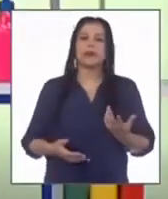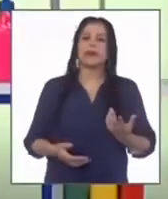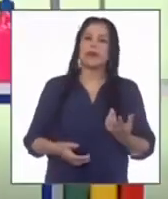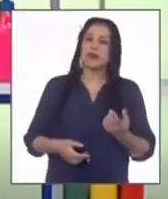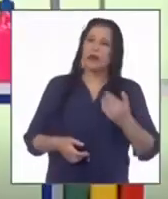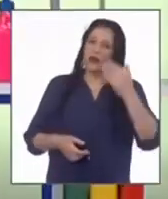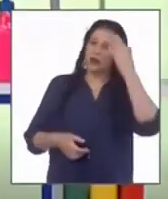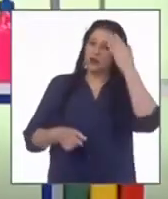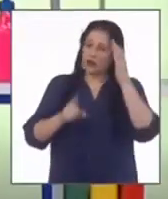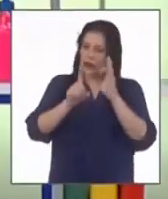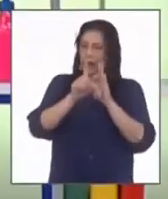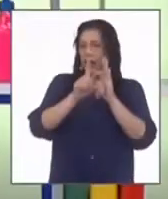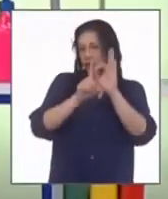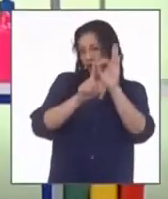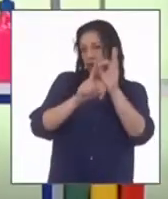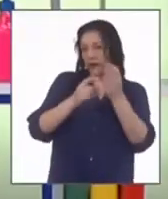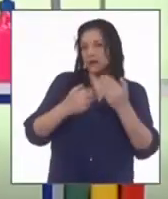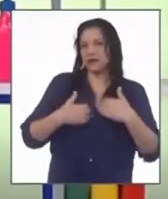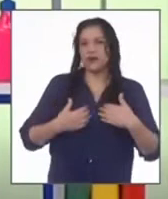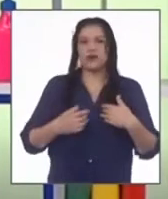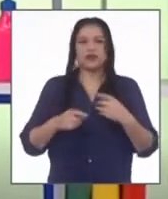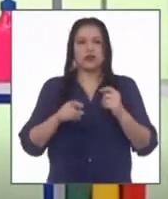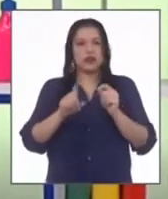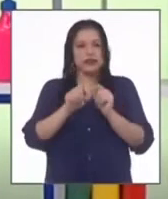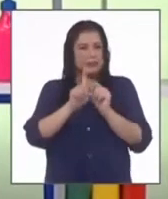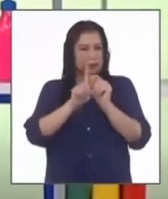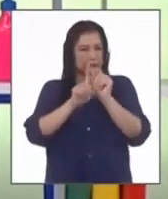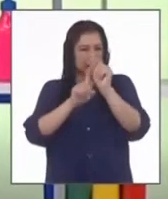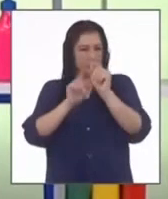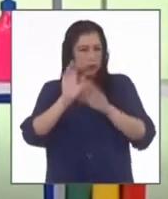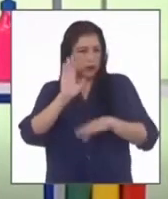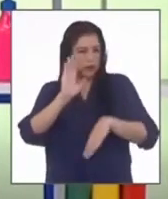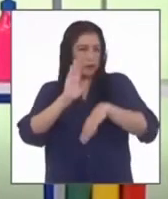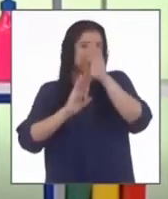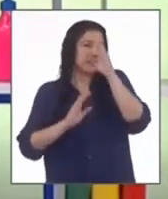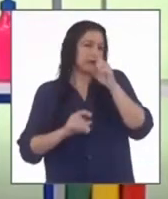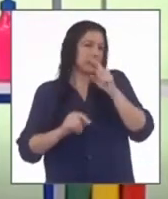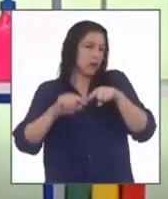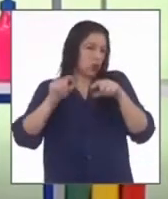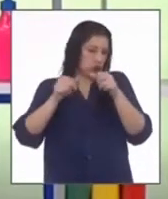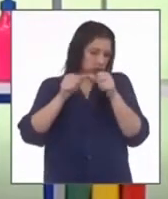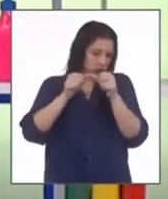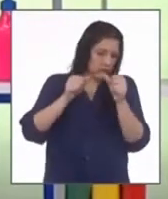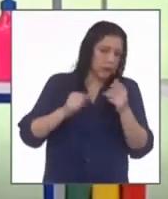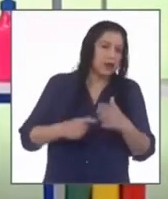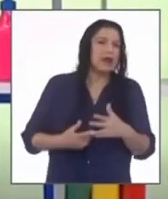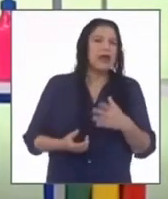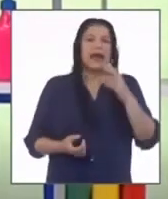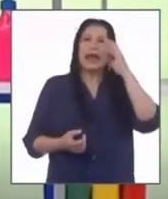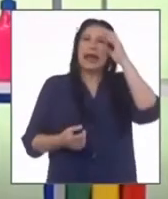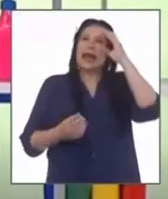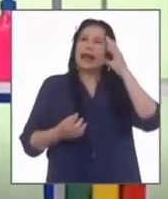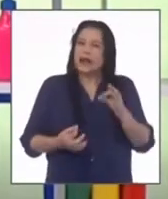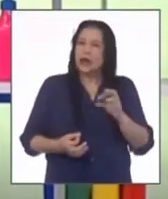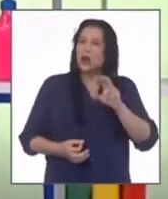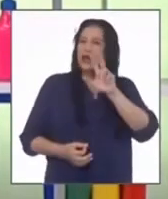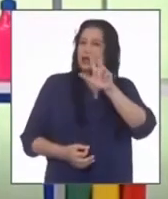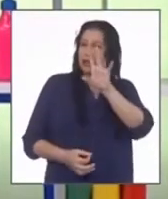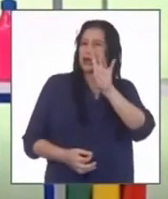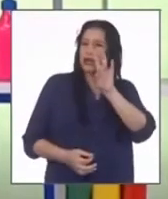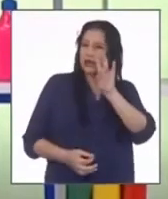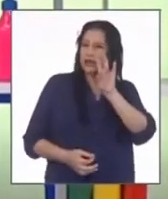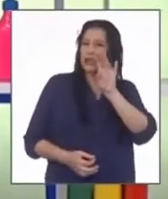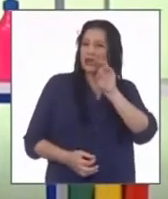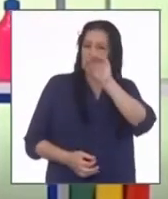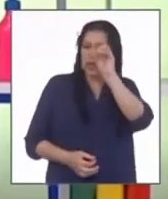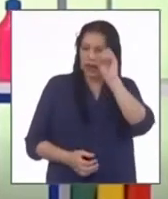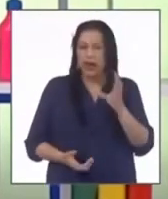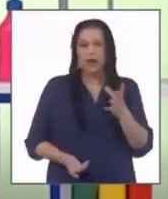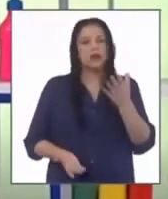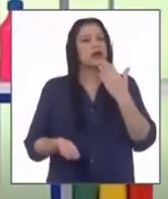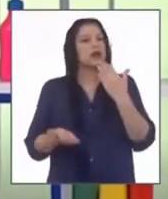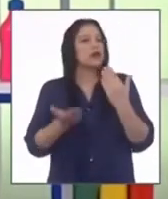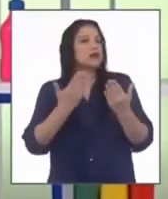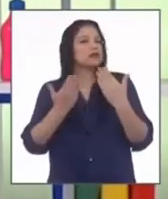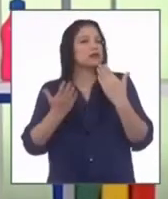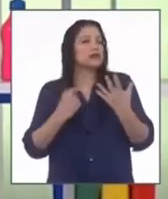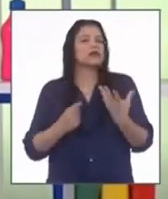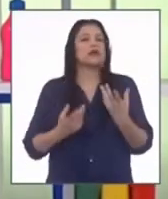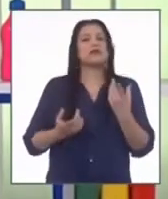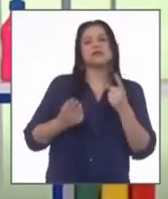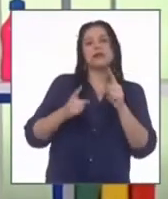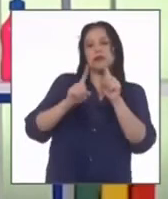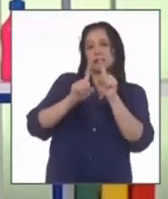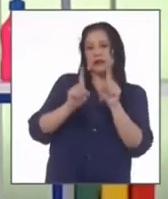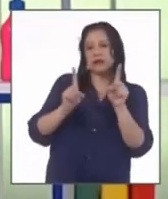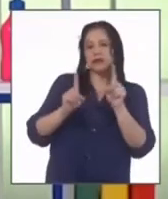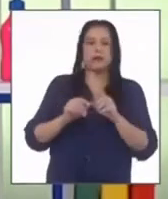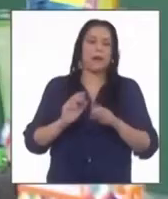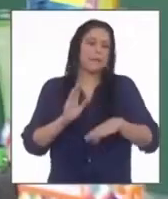Sé que la fiebre se da cuando la temperatura es mayor que un determinado valor. Creo que 37 grados centígrados. Y se referencia a una expresión de